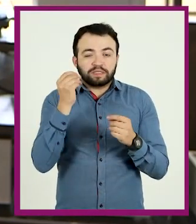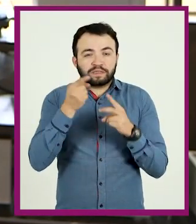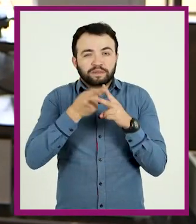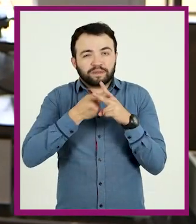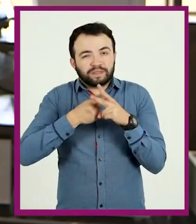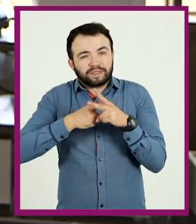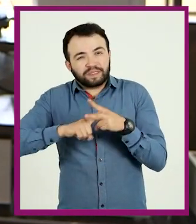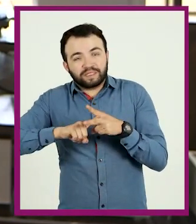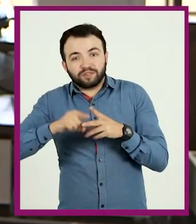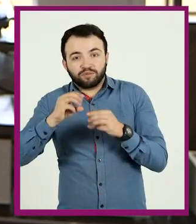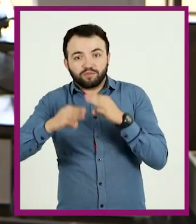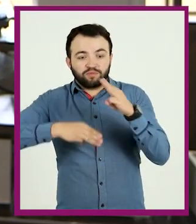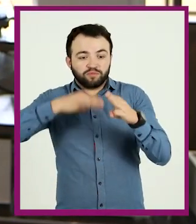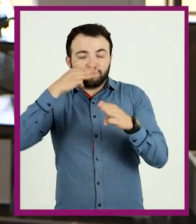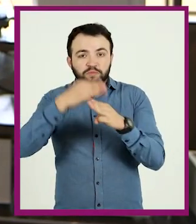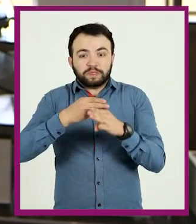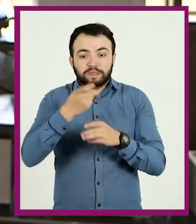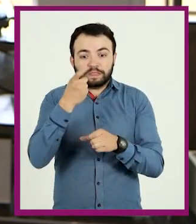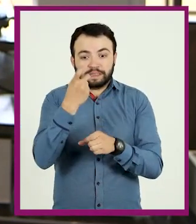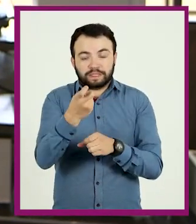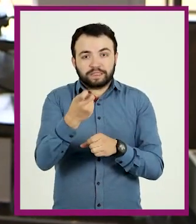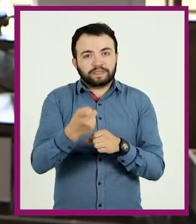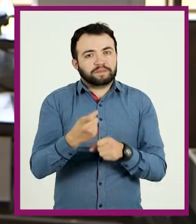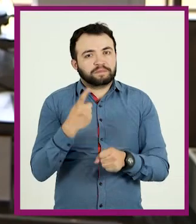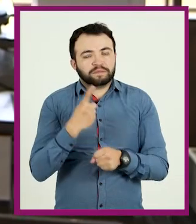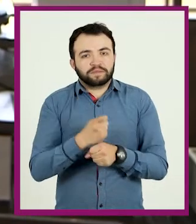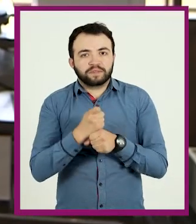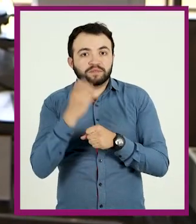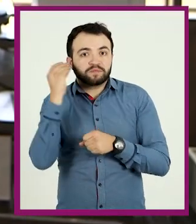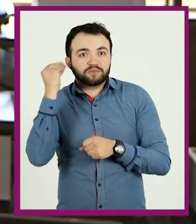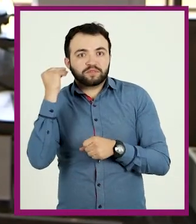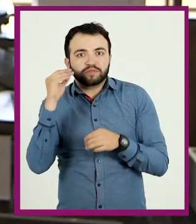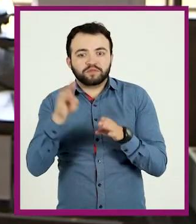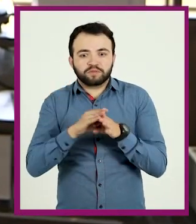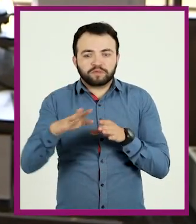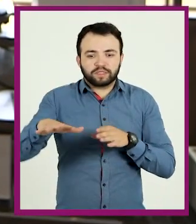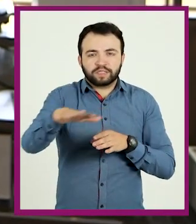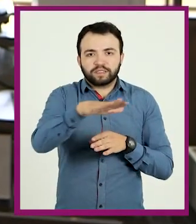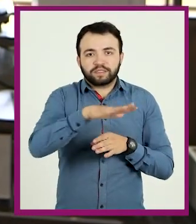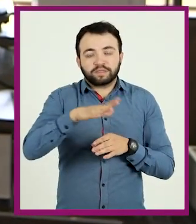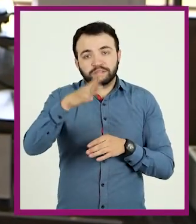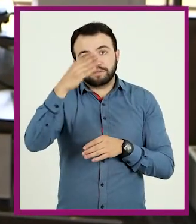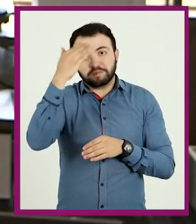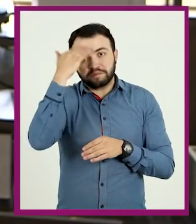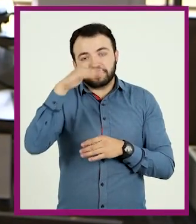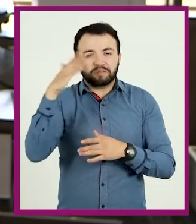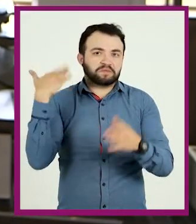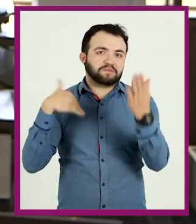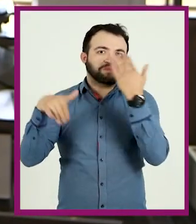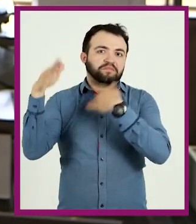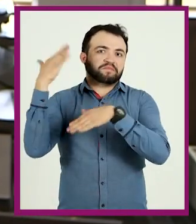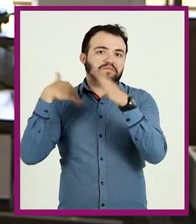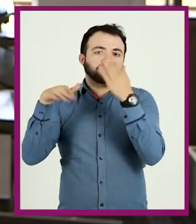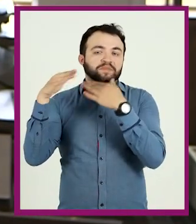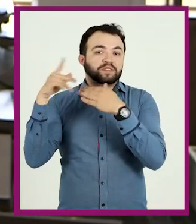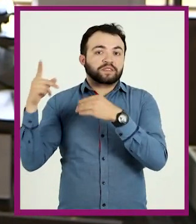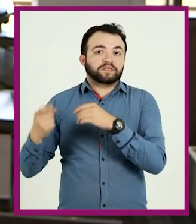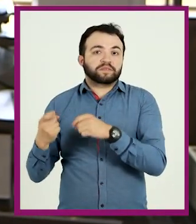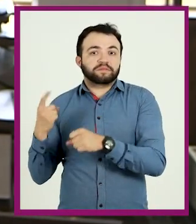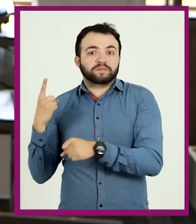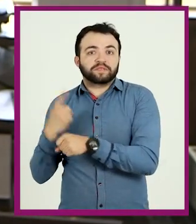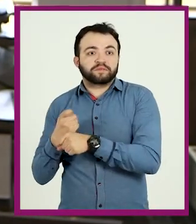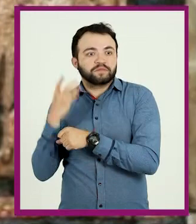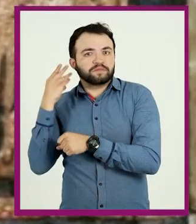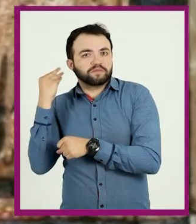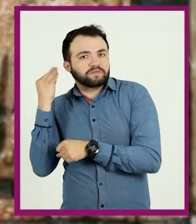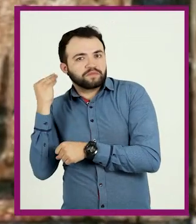primeras músicas que hubo en el mundo. Se sabe que los sumerios, una de las primeras civilizaciones en Mesopotamia, tenían un sistema de notación muy